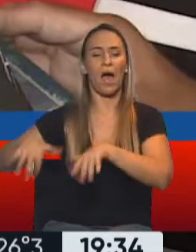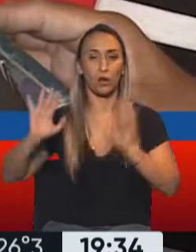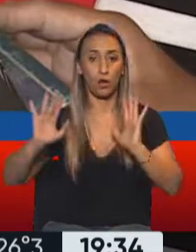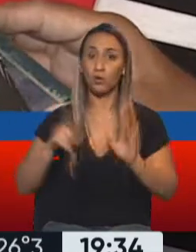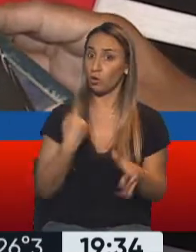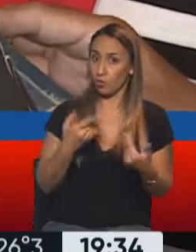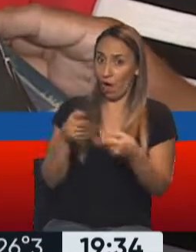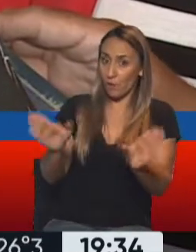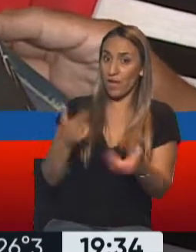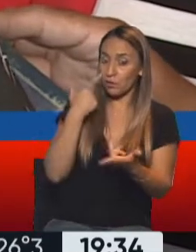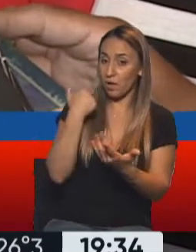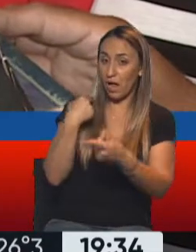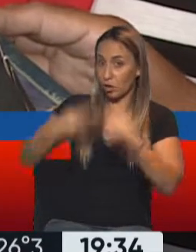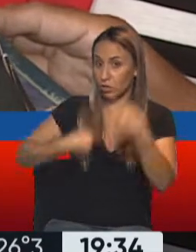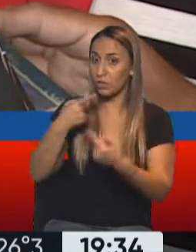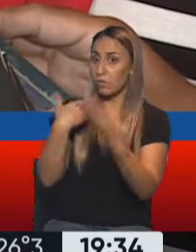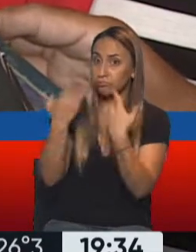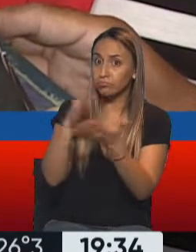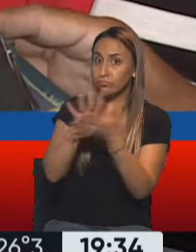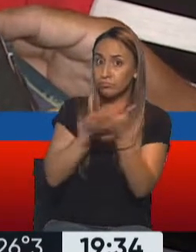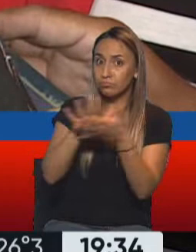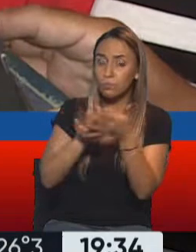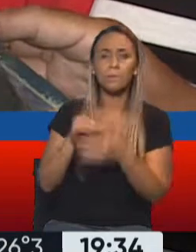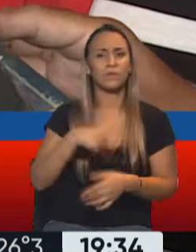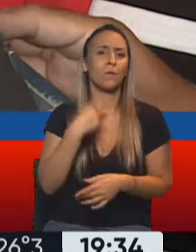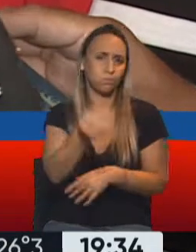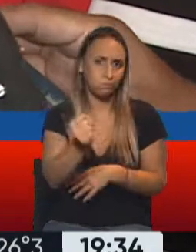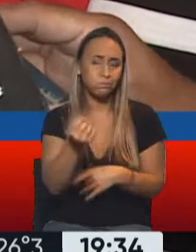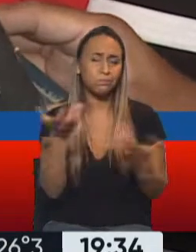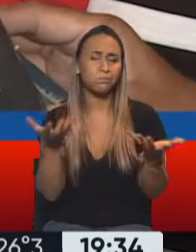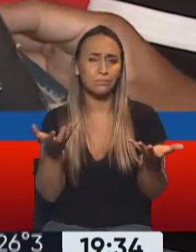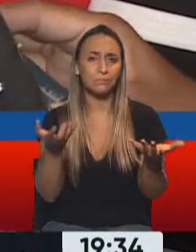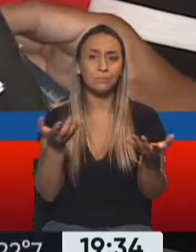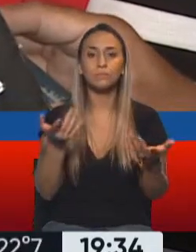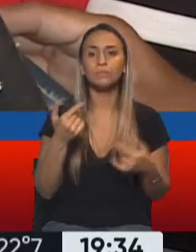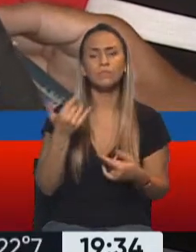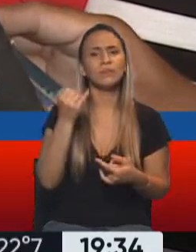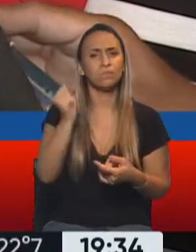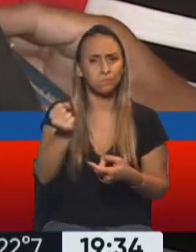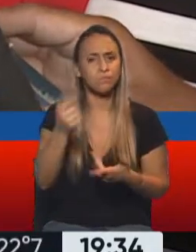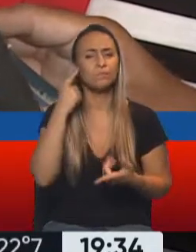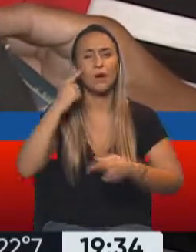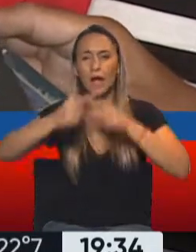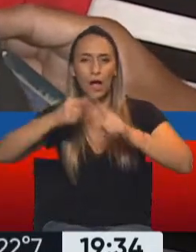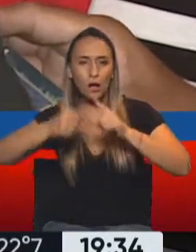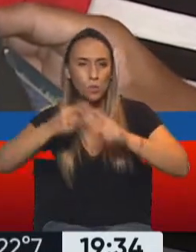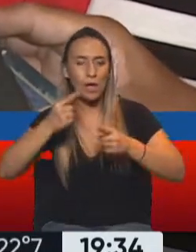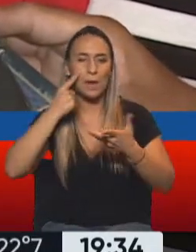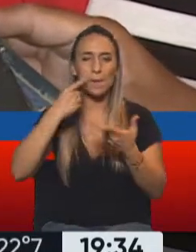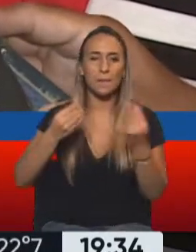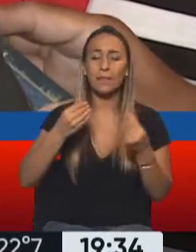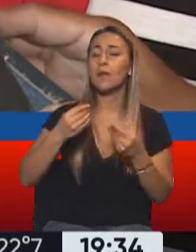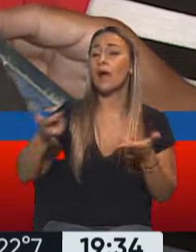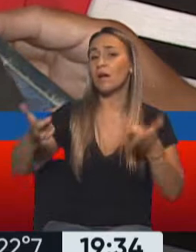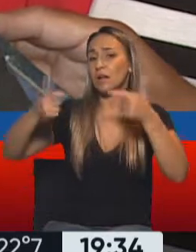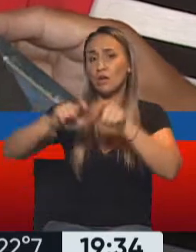abiertos a poder seguir discutiendo. Nosotros hemos atravesado toda la instancia de la conciliación obligatoria. Hemos asistido a